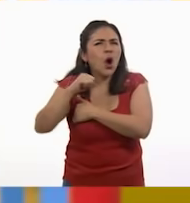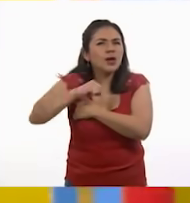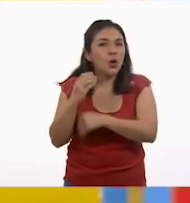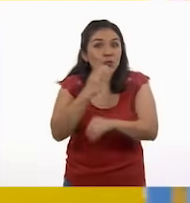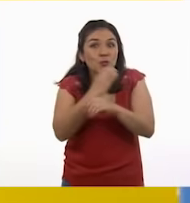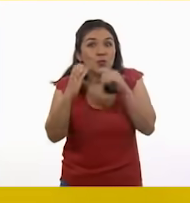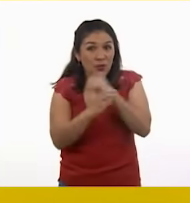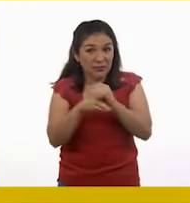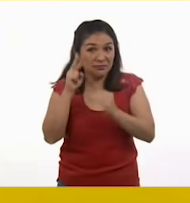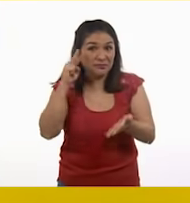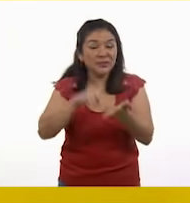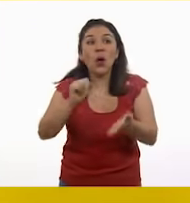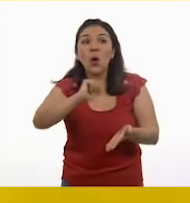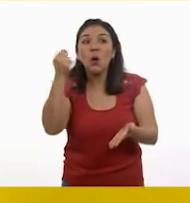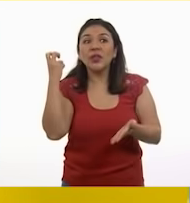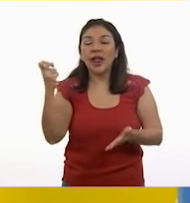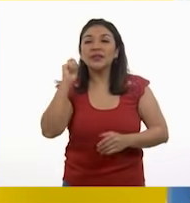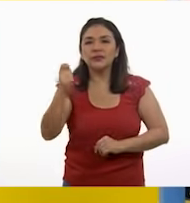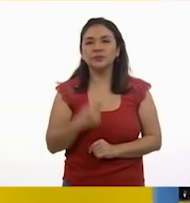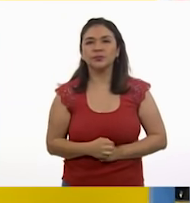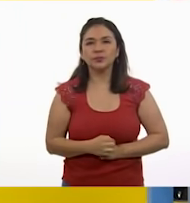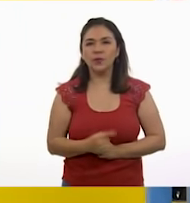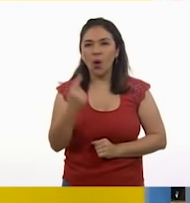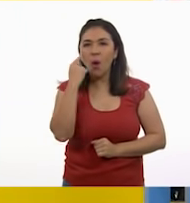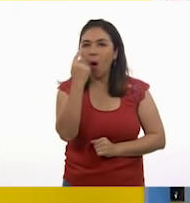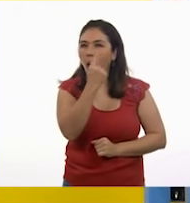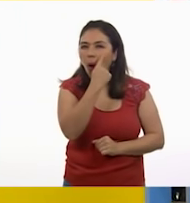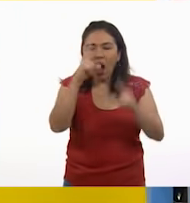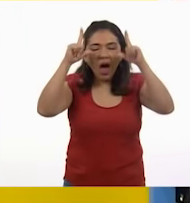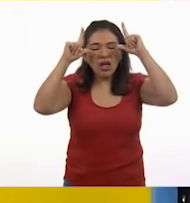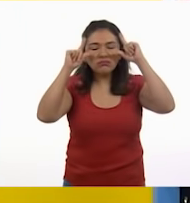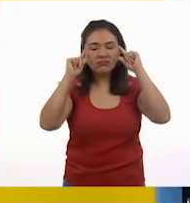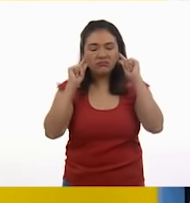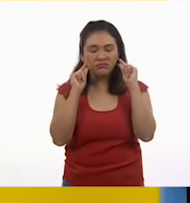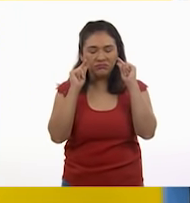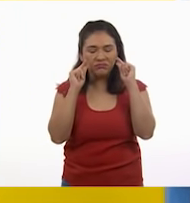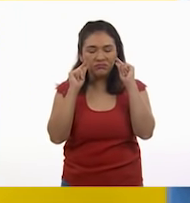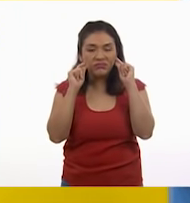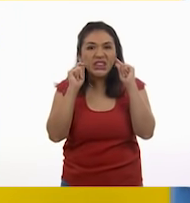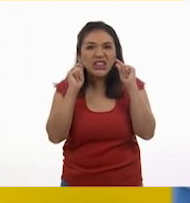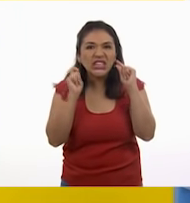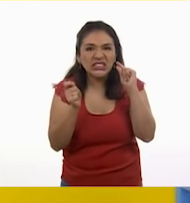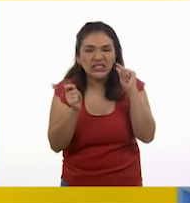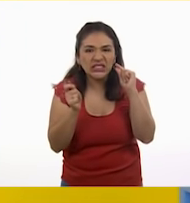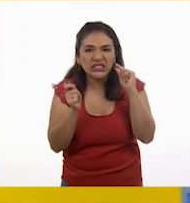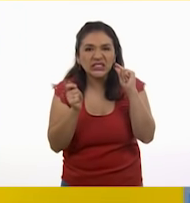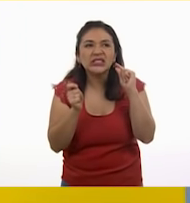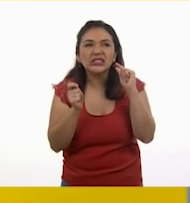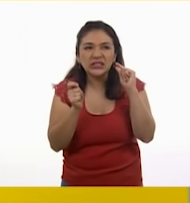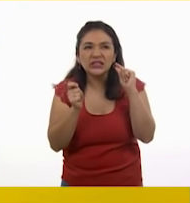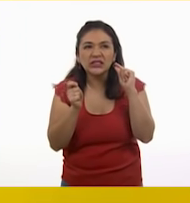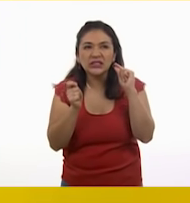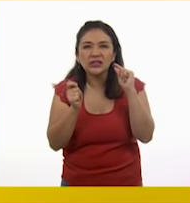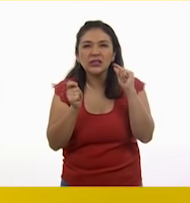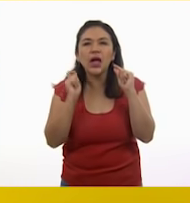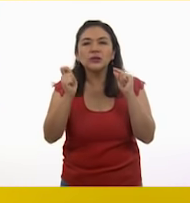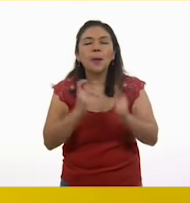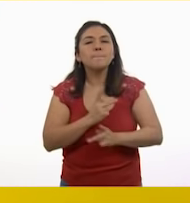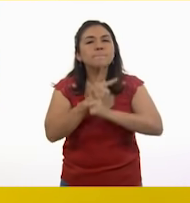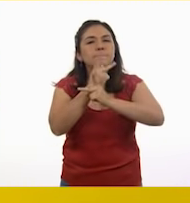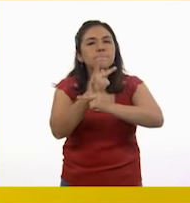aquí tenemos otra que dice ojos cerrados ojo ser